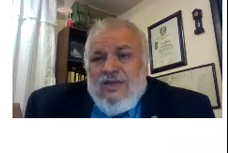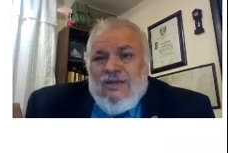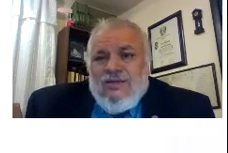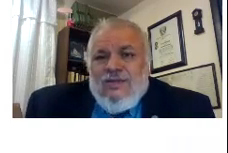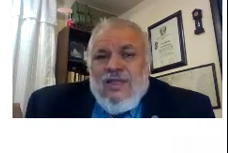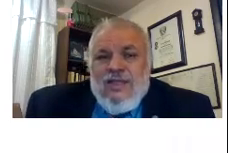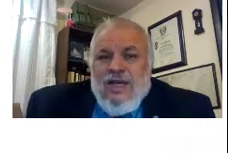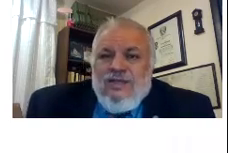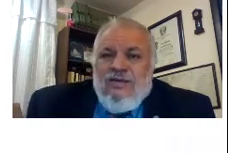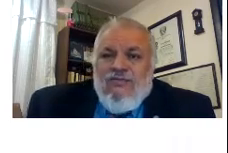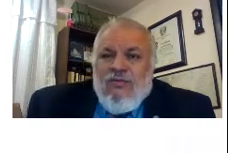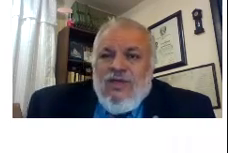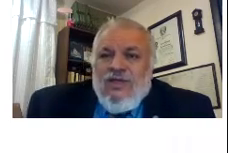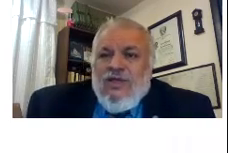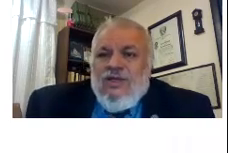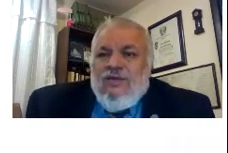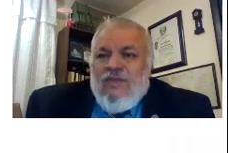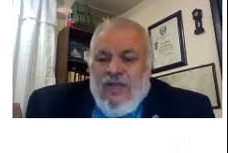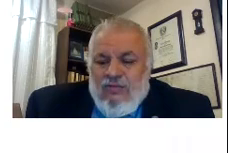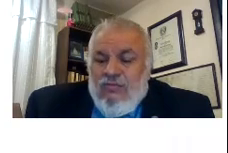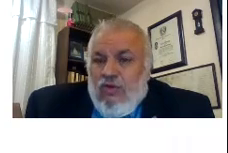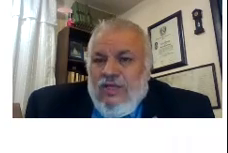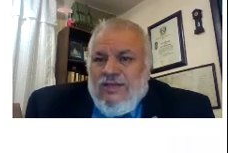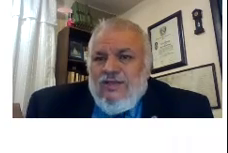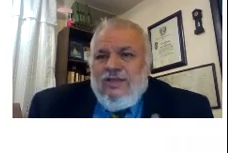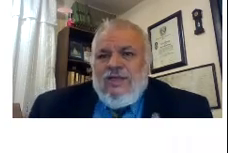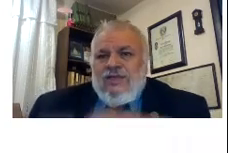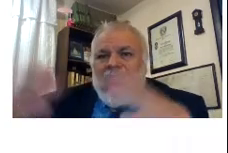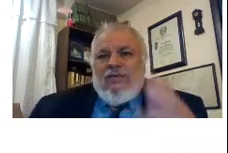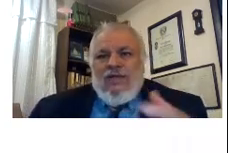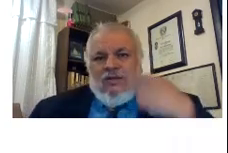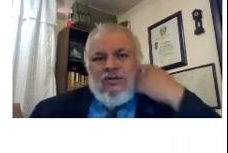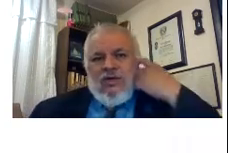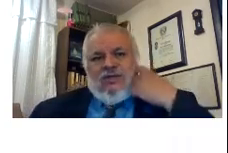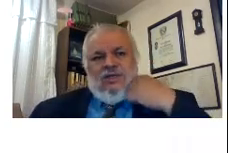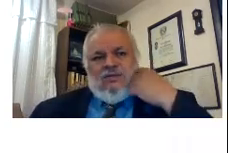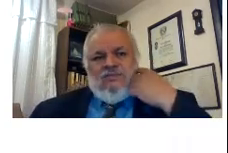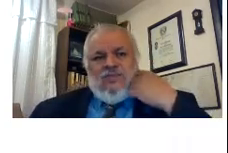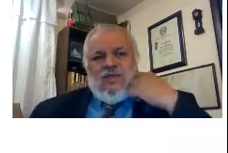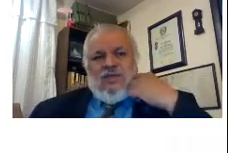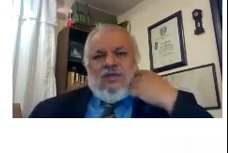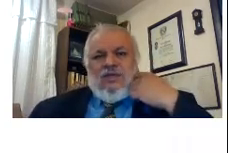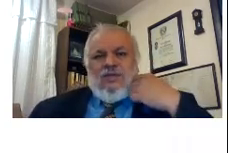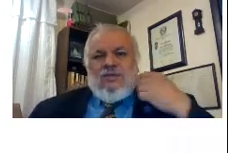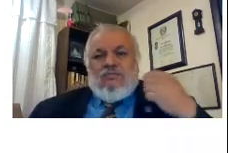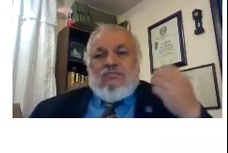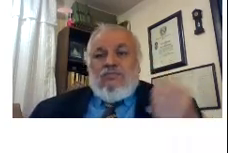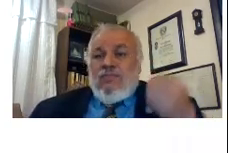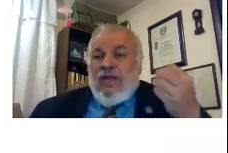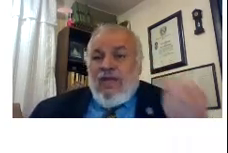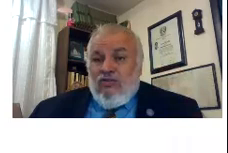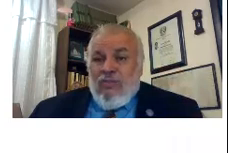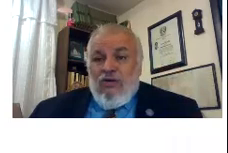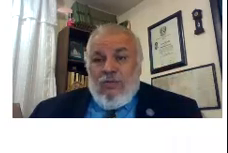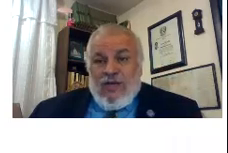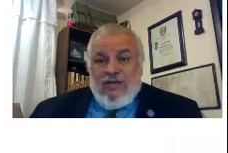idealmente se tendría que hacer un informe final de un brote, es decir, describir todo lo que se hizo,